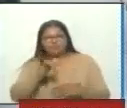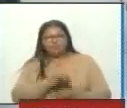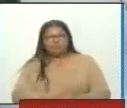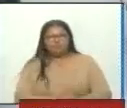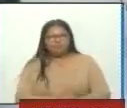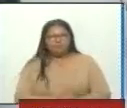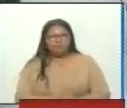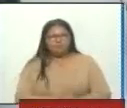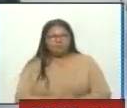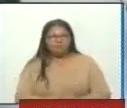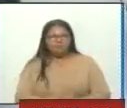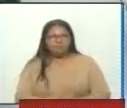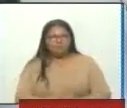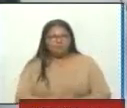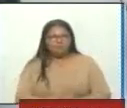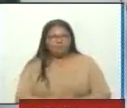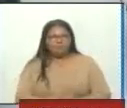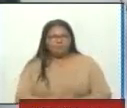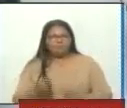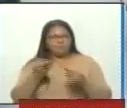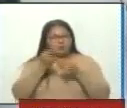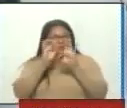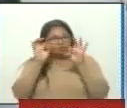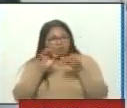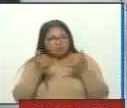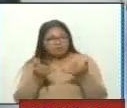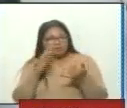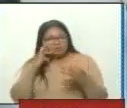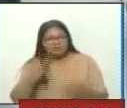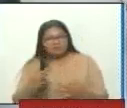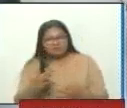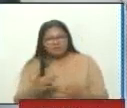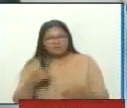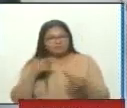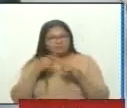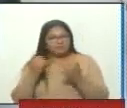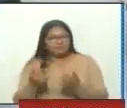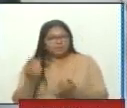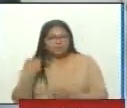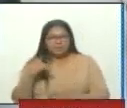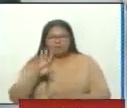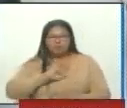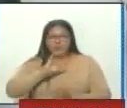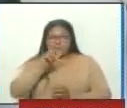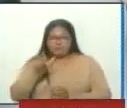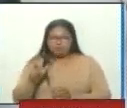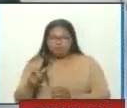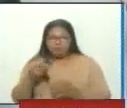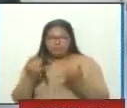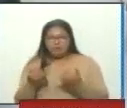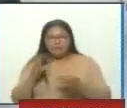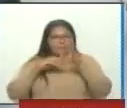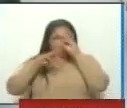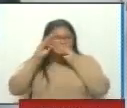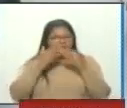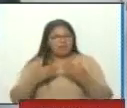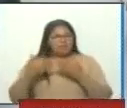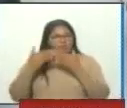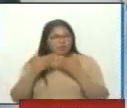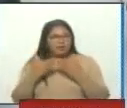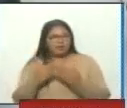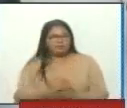para llevar realmente los hechos minuciosos con el criterio que tiene el periodista, que hemos aprendido en las escuelas, que hemos aprendido